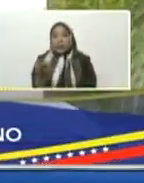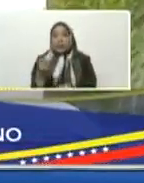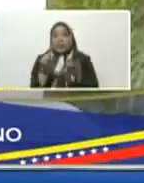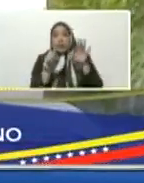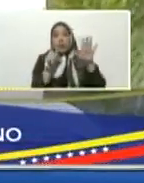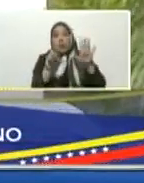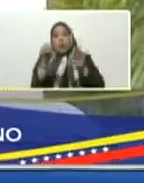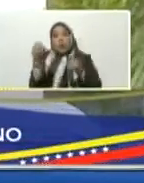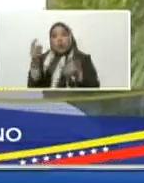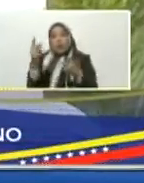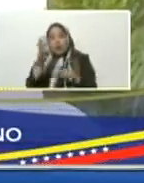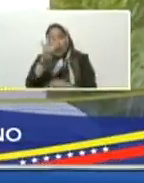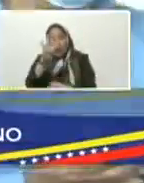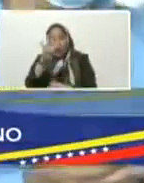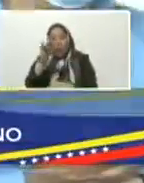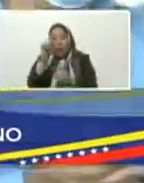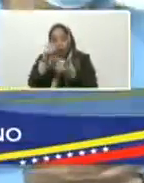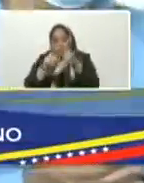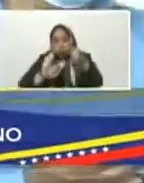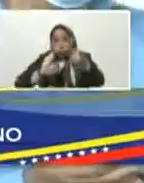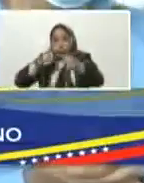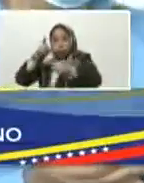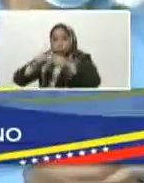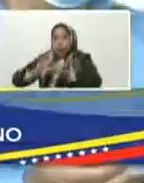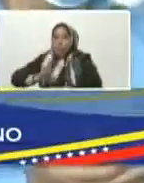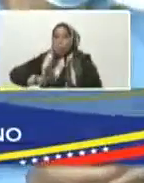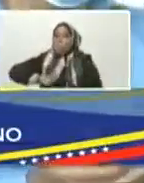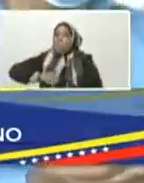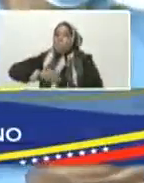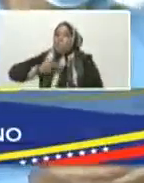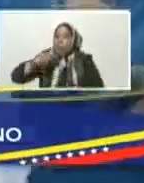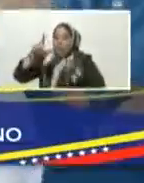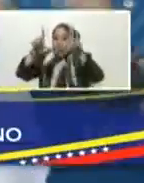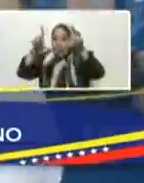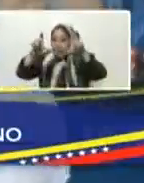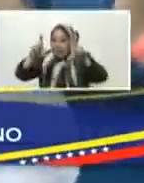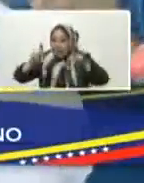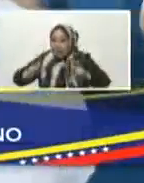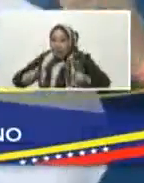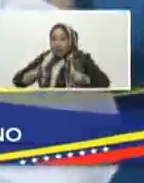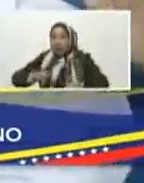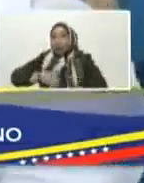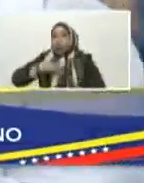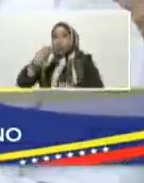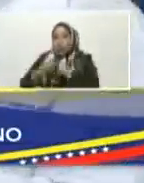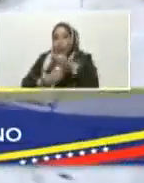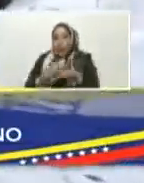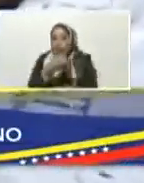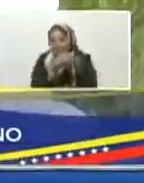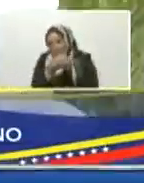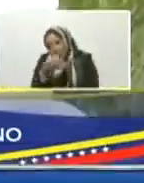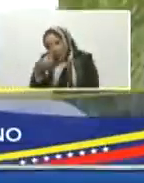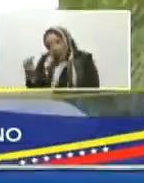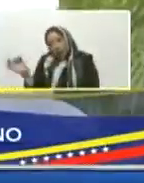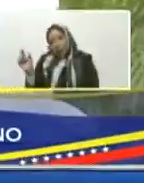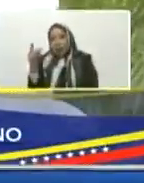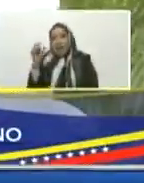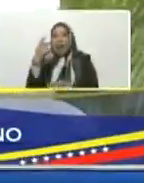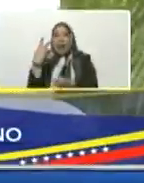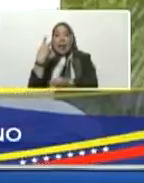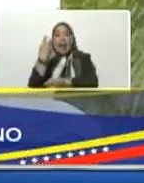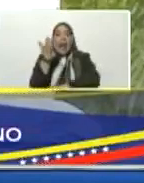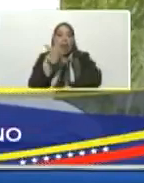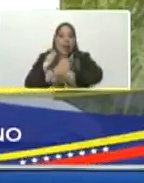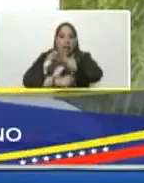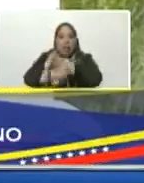64 cortes para poder tener las condiciones exactas de las lesiones.